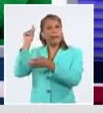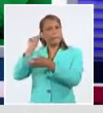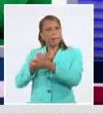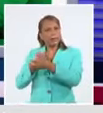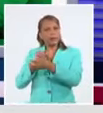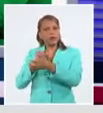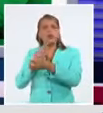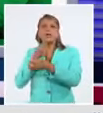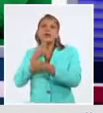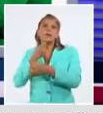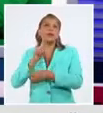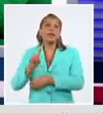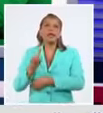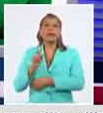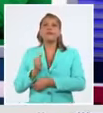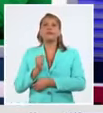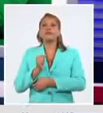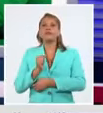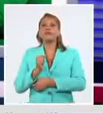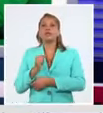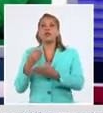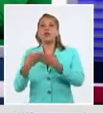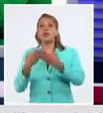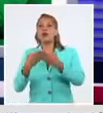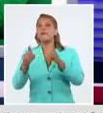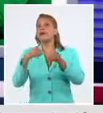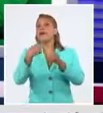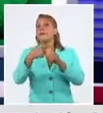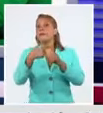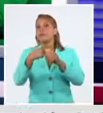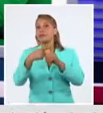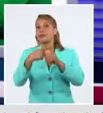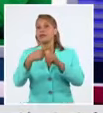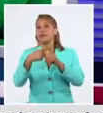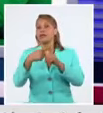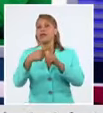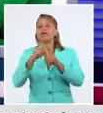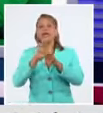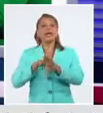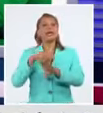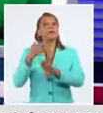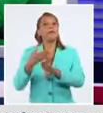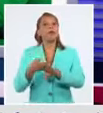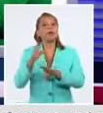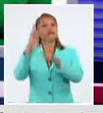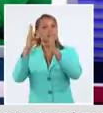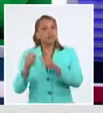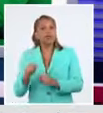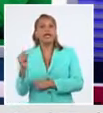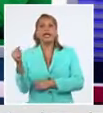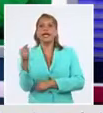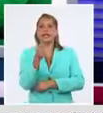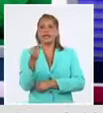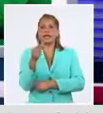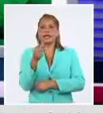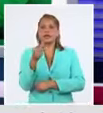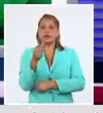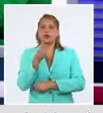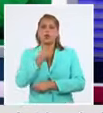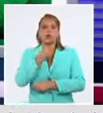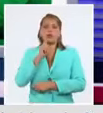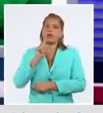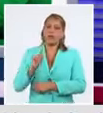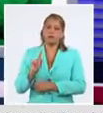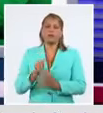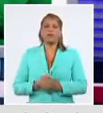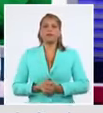antígeno positivo, pero que tiene un resultado negativo de PCR, o que si por alguna o determinada